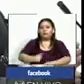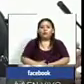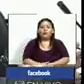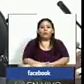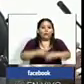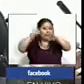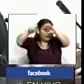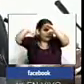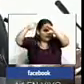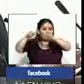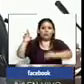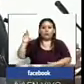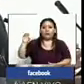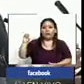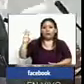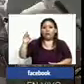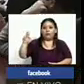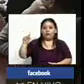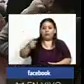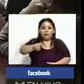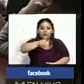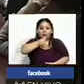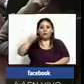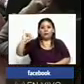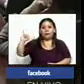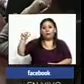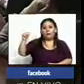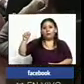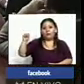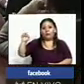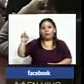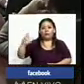Con imágenes de Roberto Martínez, Inmar Batres, Noticiero Hechos.